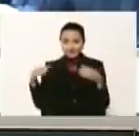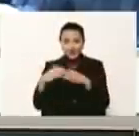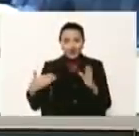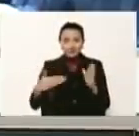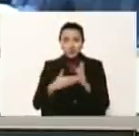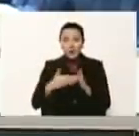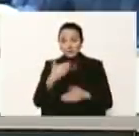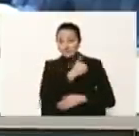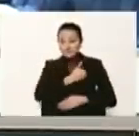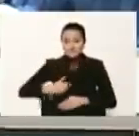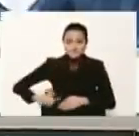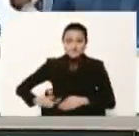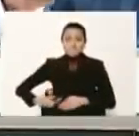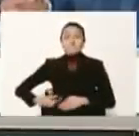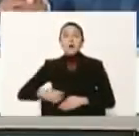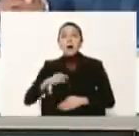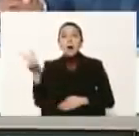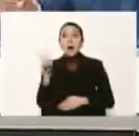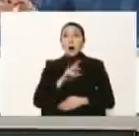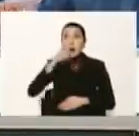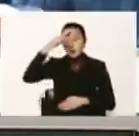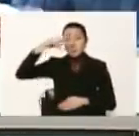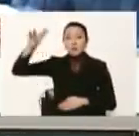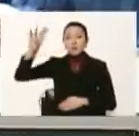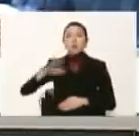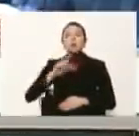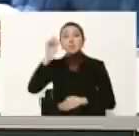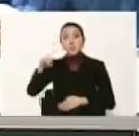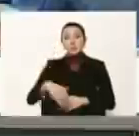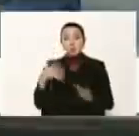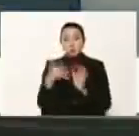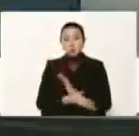Haití provienen del ejército de Colombia.